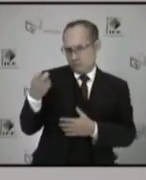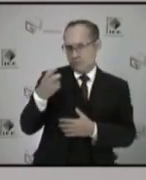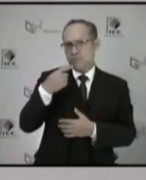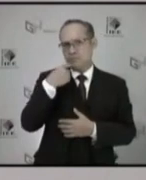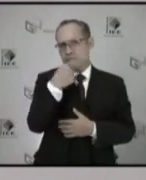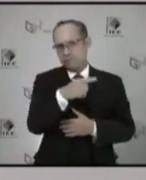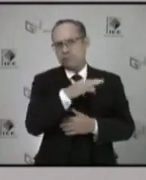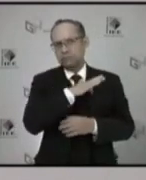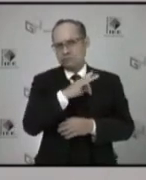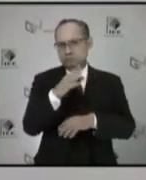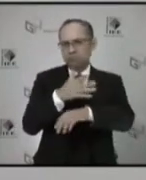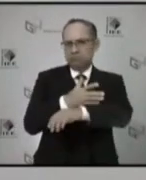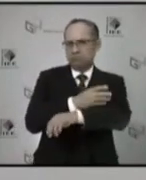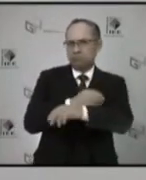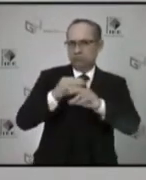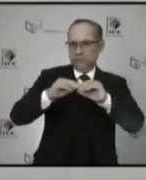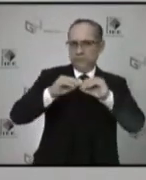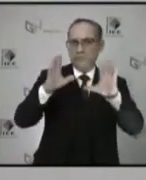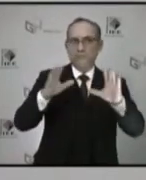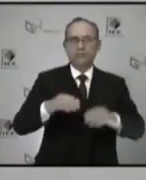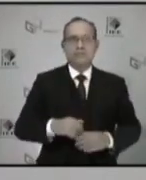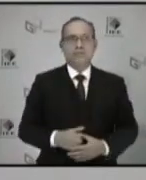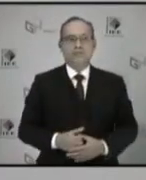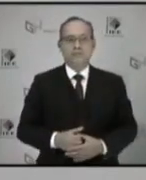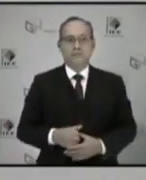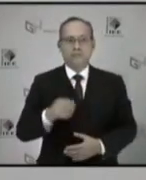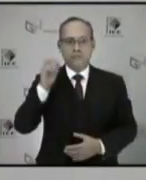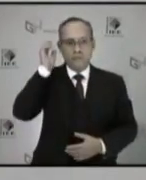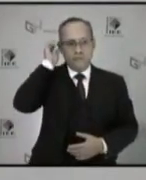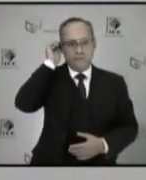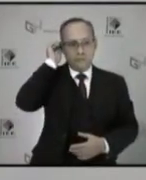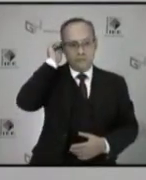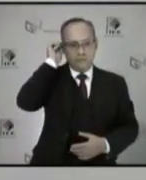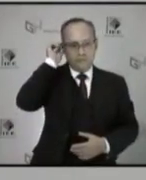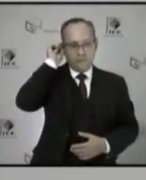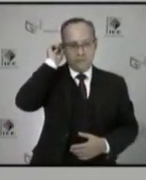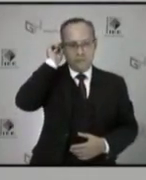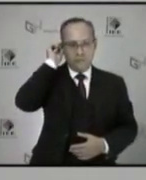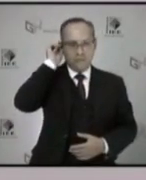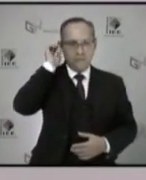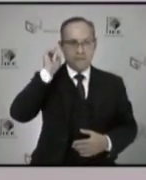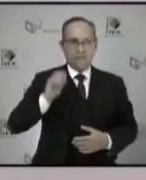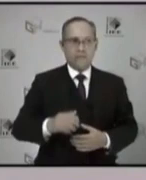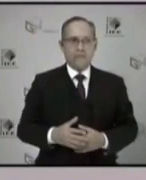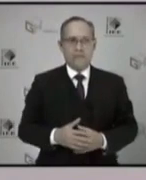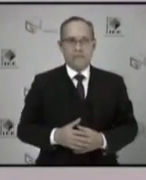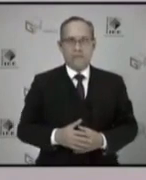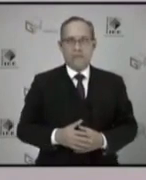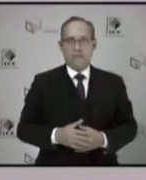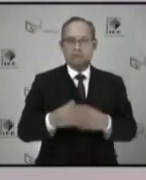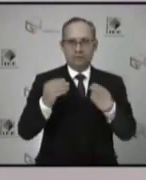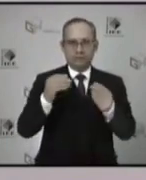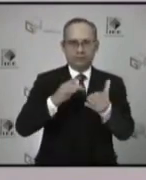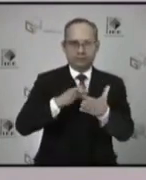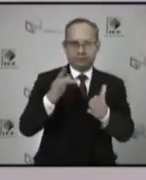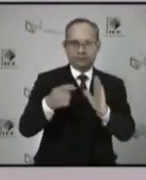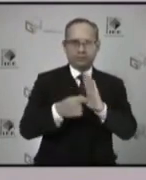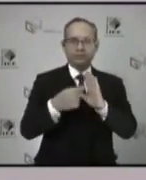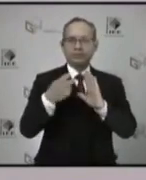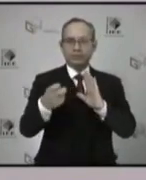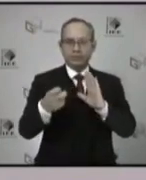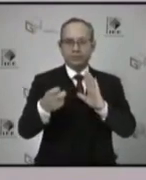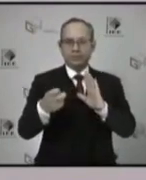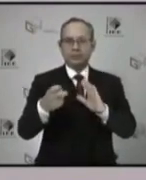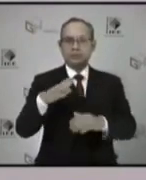transparencia. Gracias. Gracias, candidato. Es turno del candidato José Luis. Muchas gracias. En toda campaña